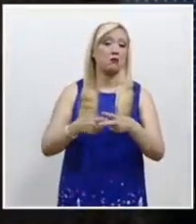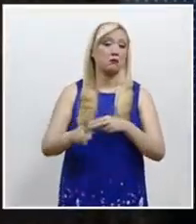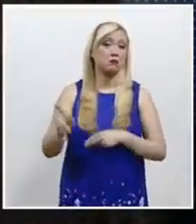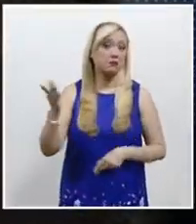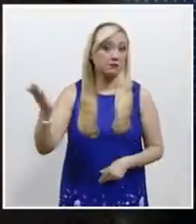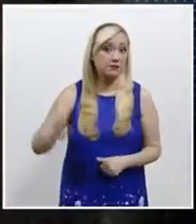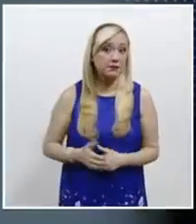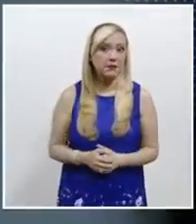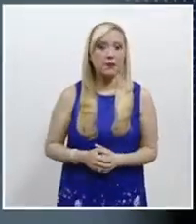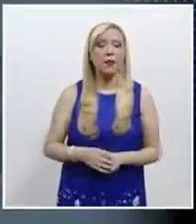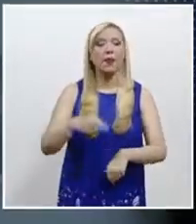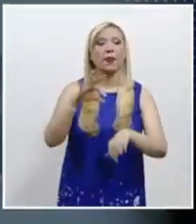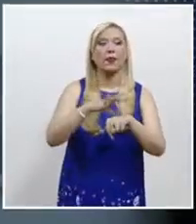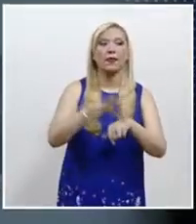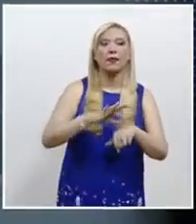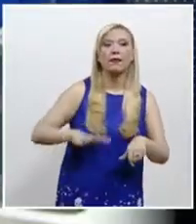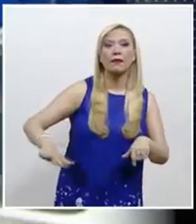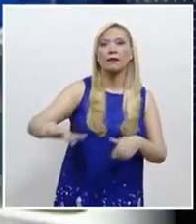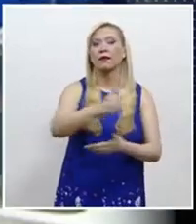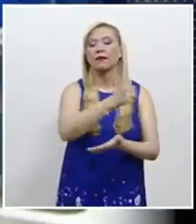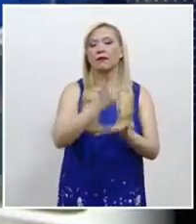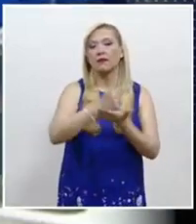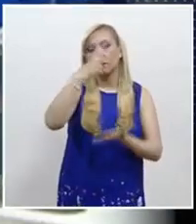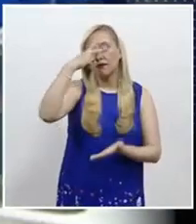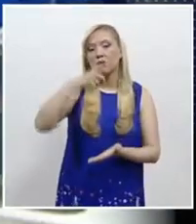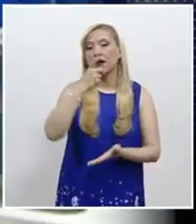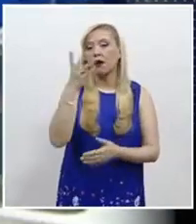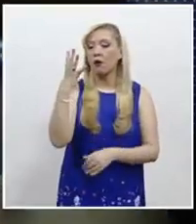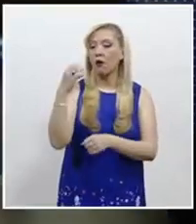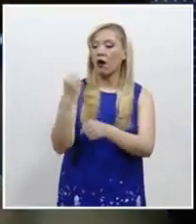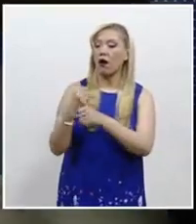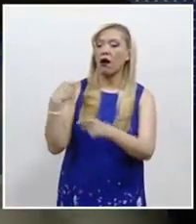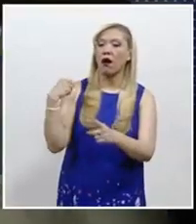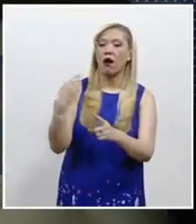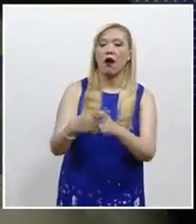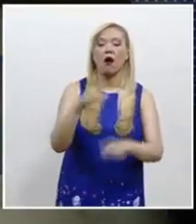capital del país dio a conocer que en los últimos 4 años se han realizado